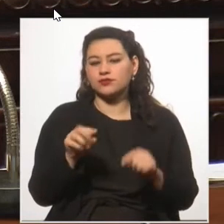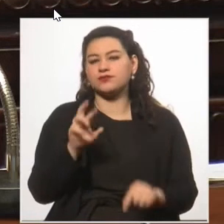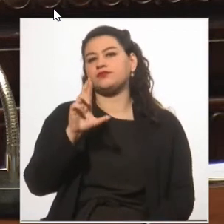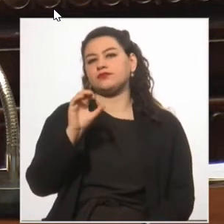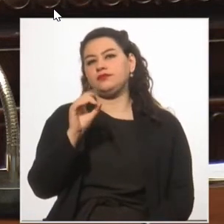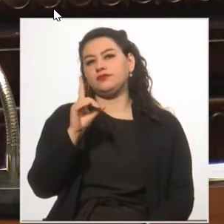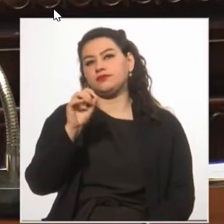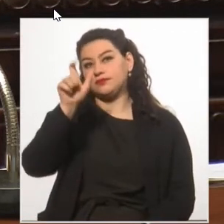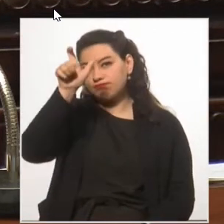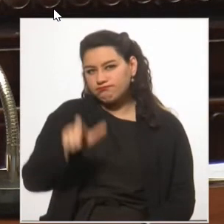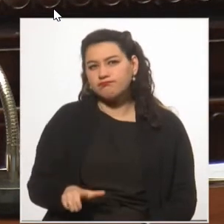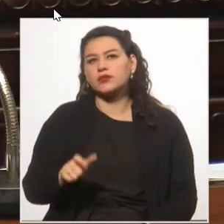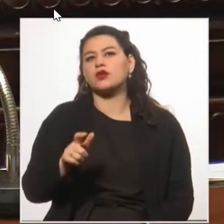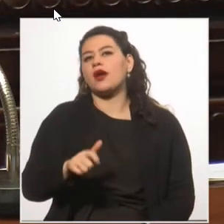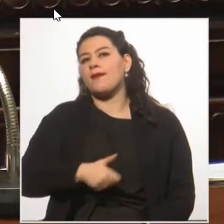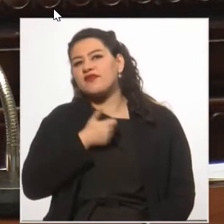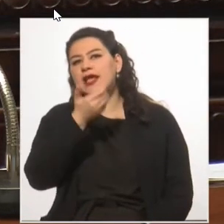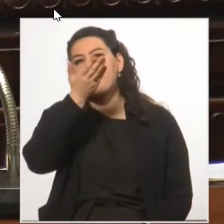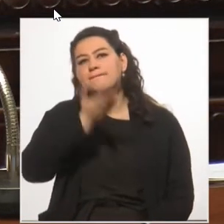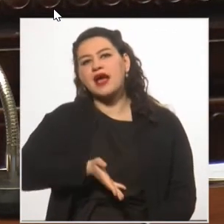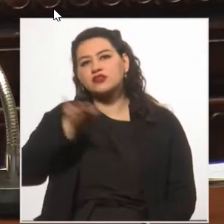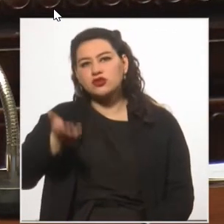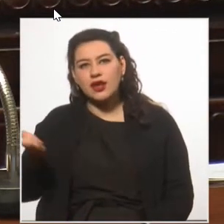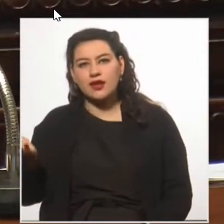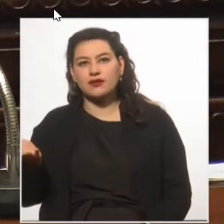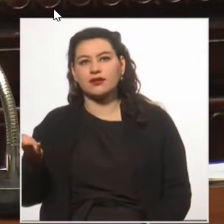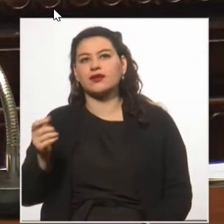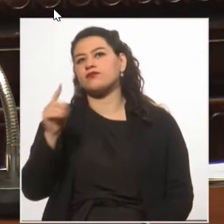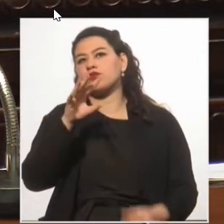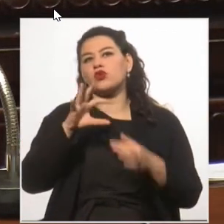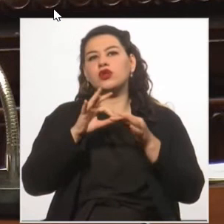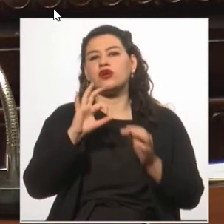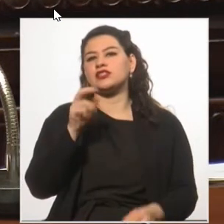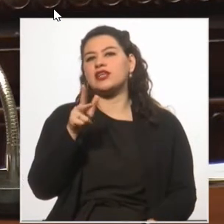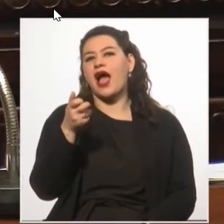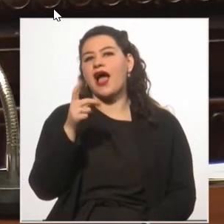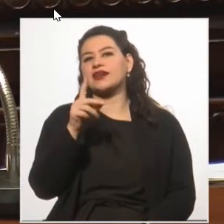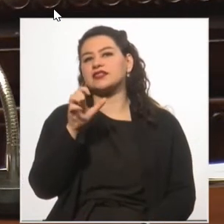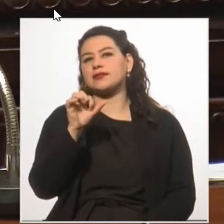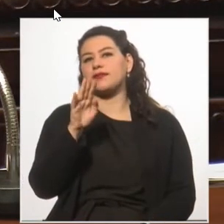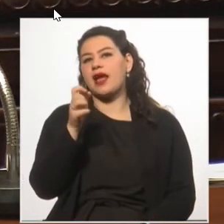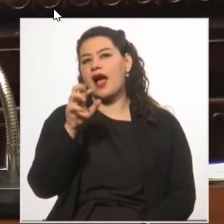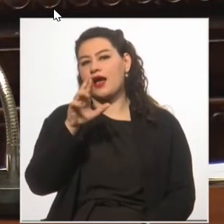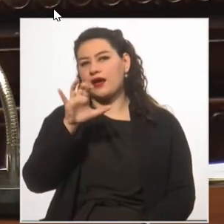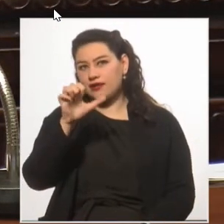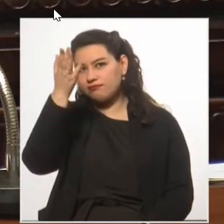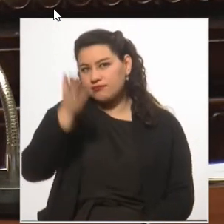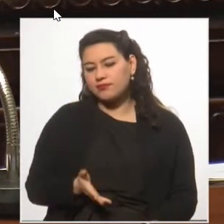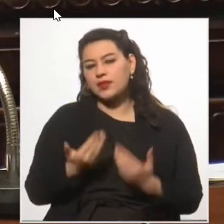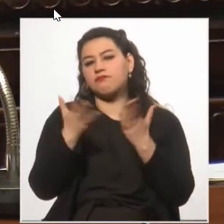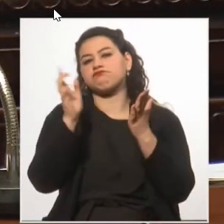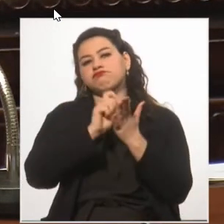Rodó utiliza los personajes de La Tempestad de Shakespeare. Próspero, personaje con quien empieza el